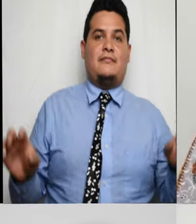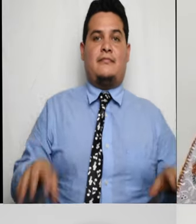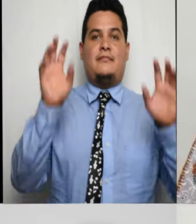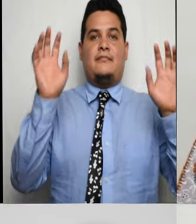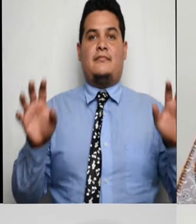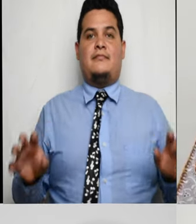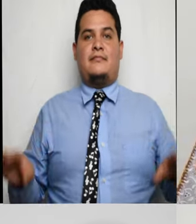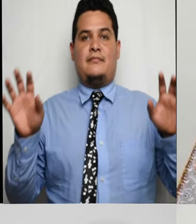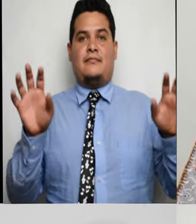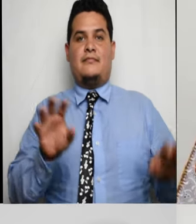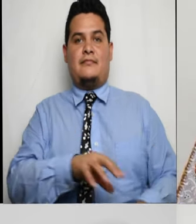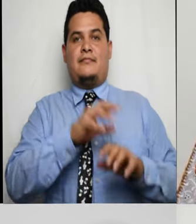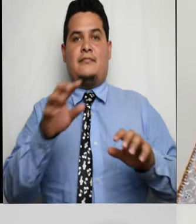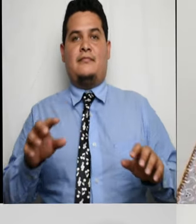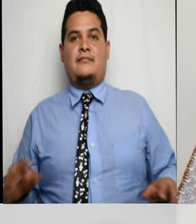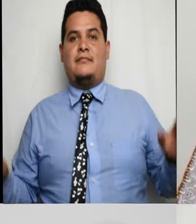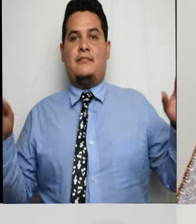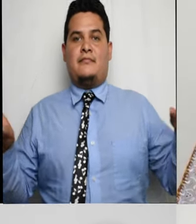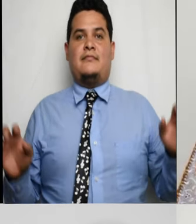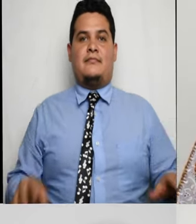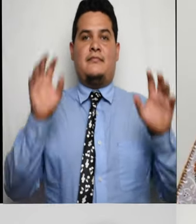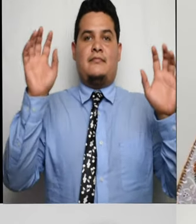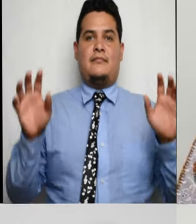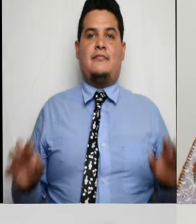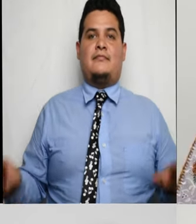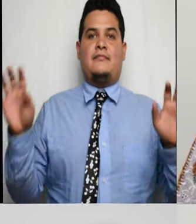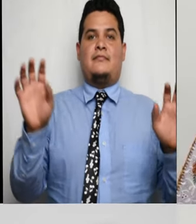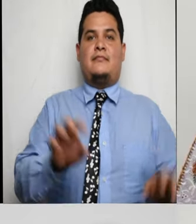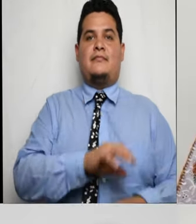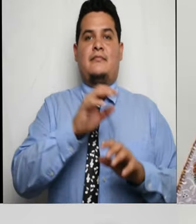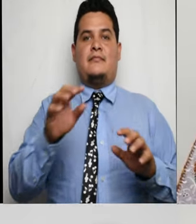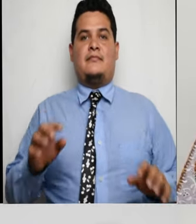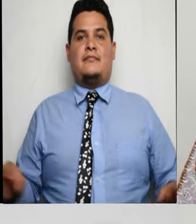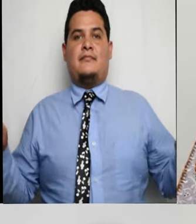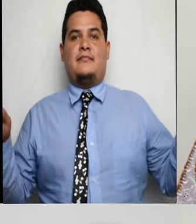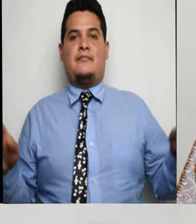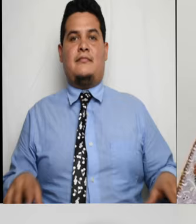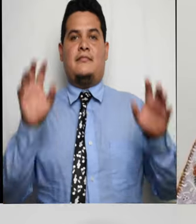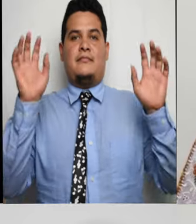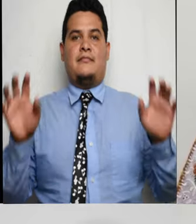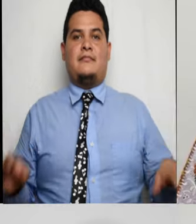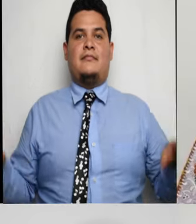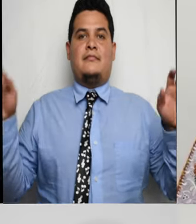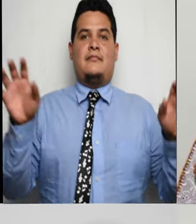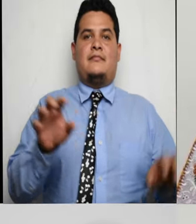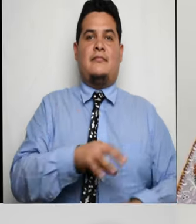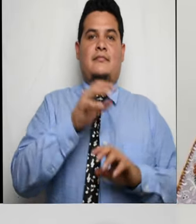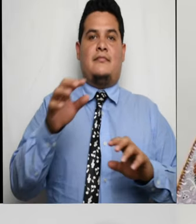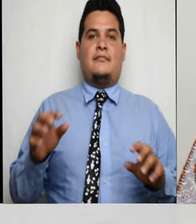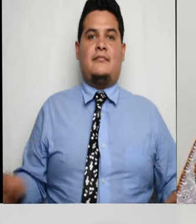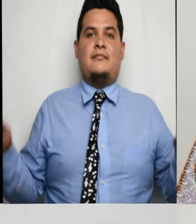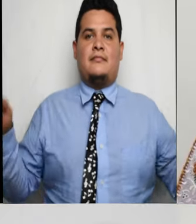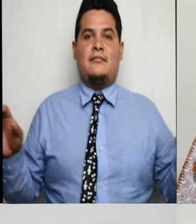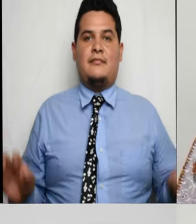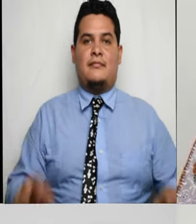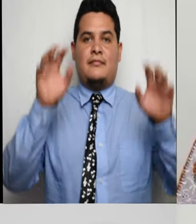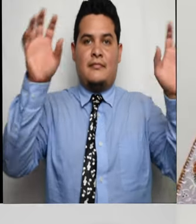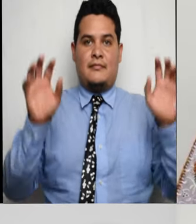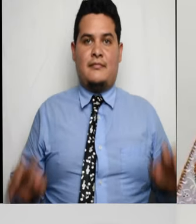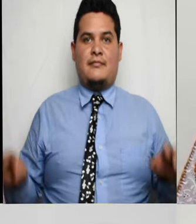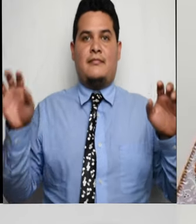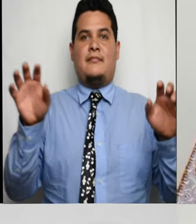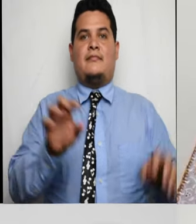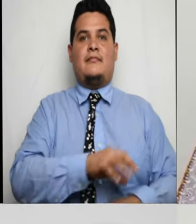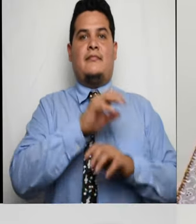Y duras cadenas tú forjaste con mano iracunda,